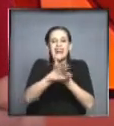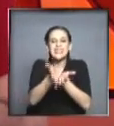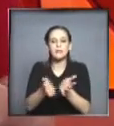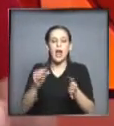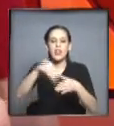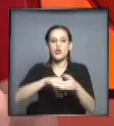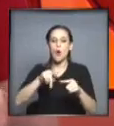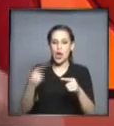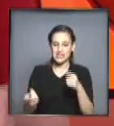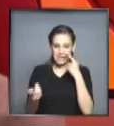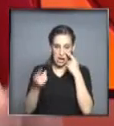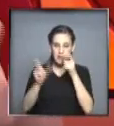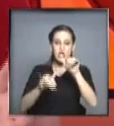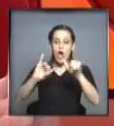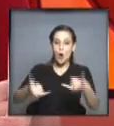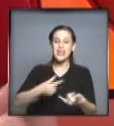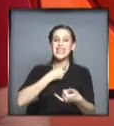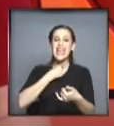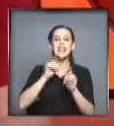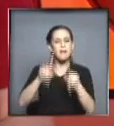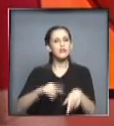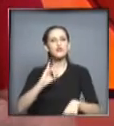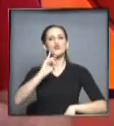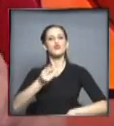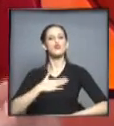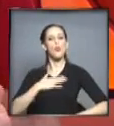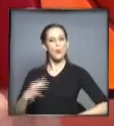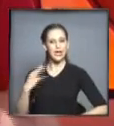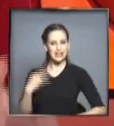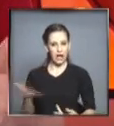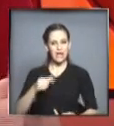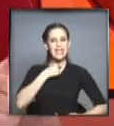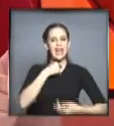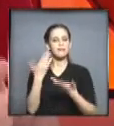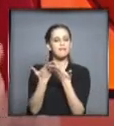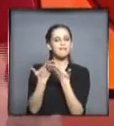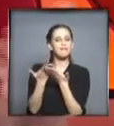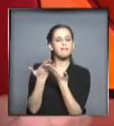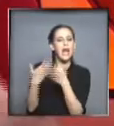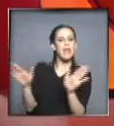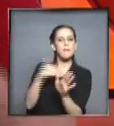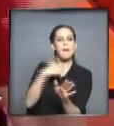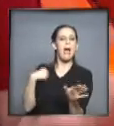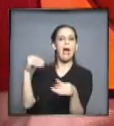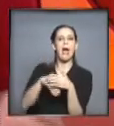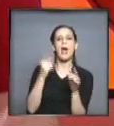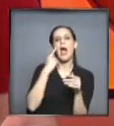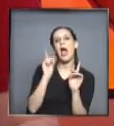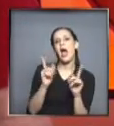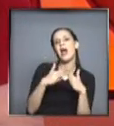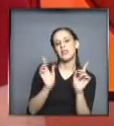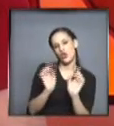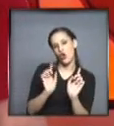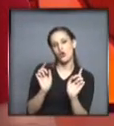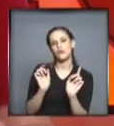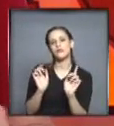es, perdón, los jóvenes quieren tomar las riendas de su vida también, ¿no? Llega un momento que quieren independizarse. Y uno ve la vida misma y dice,